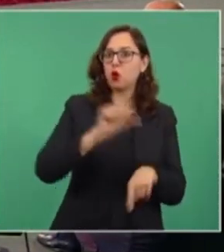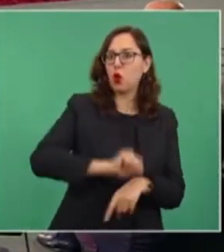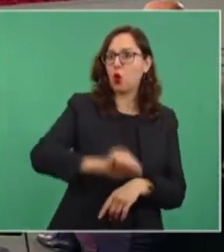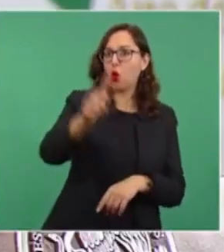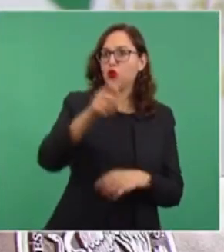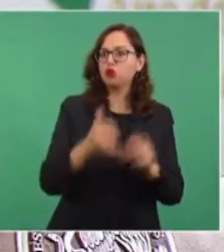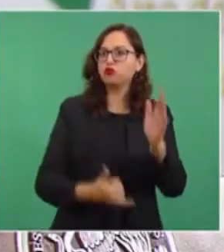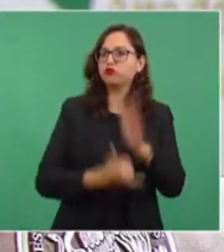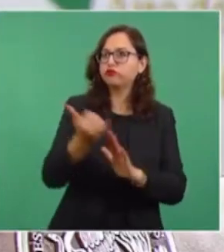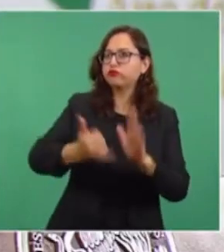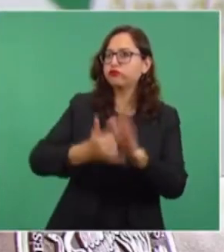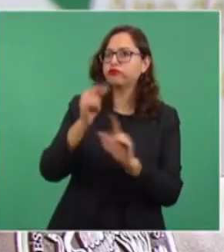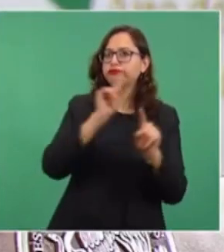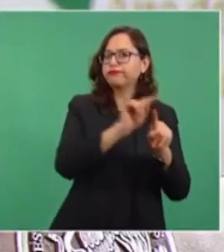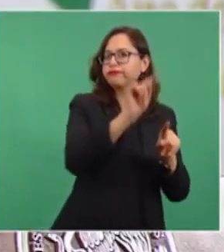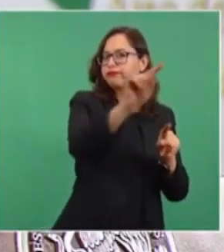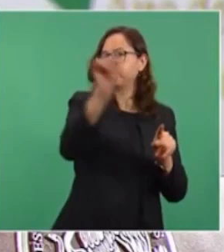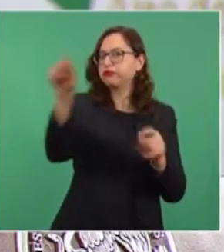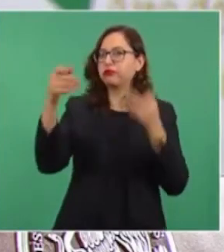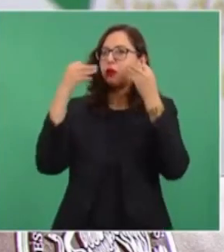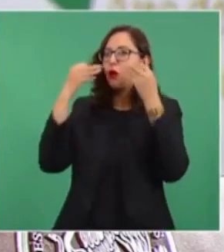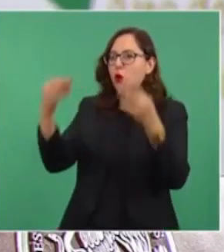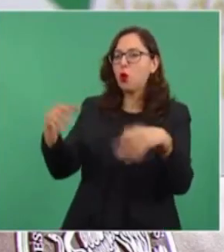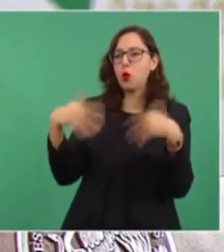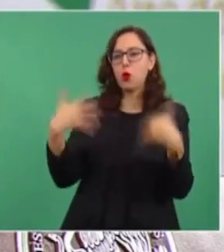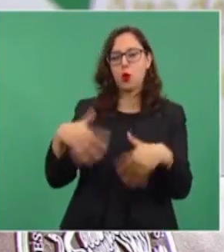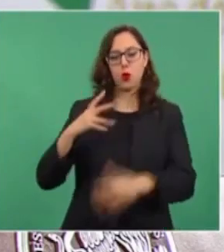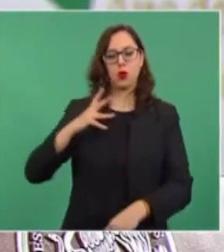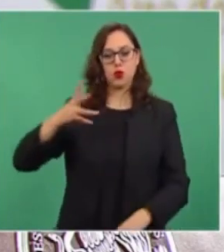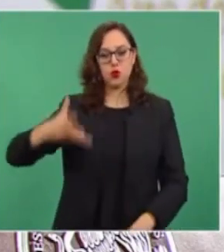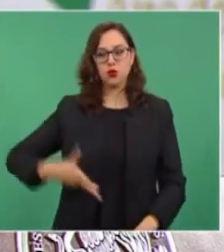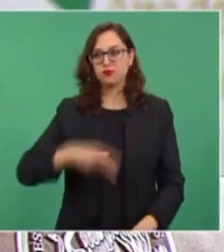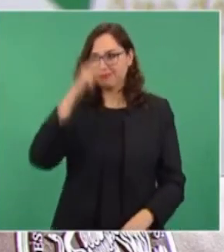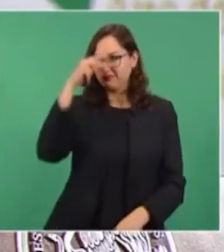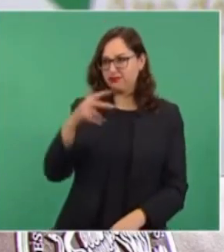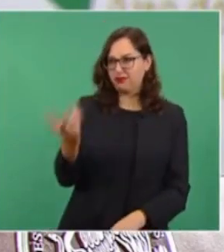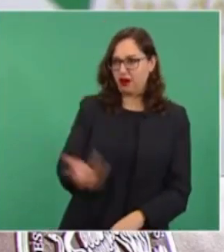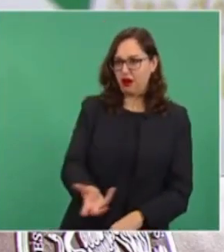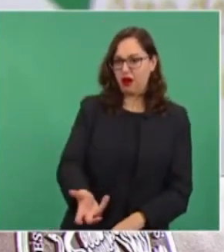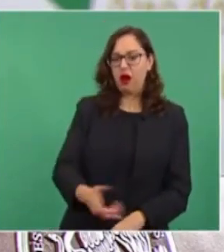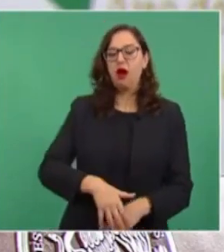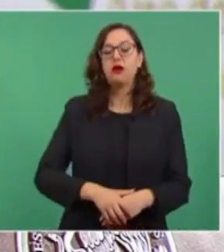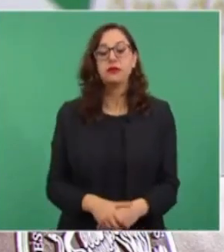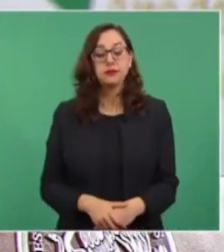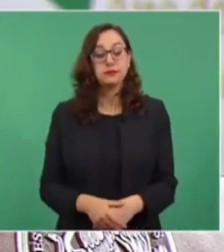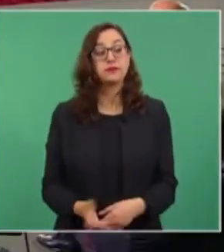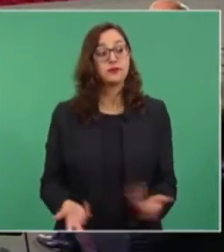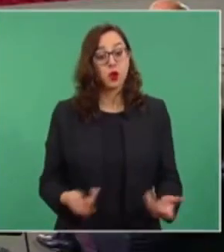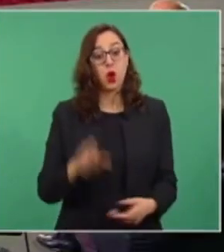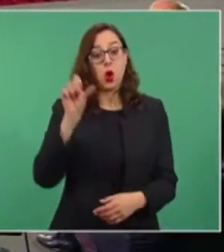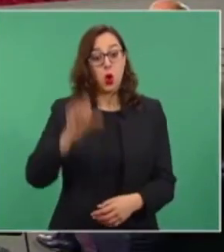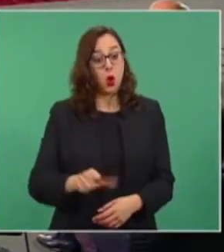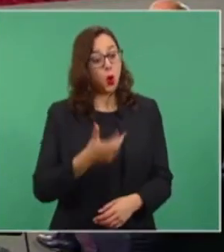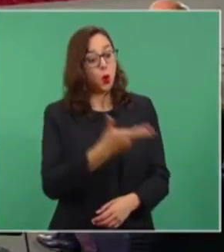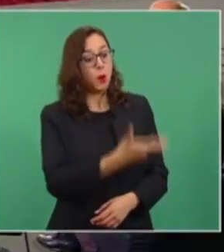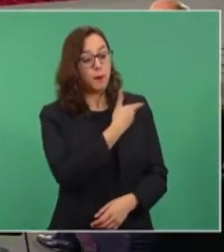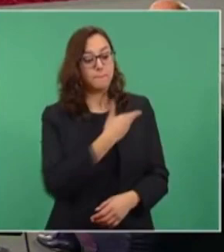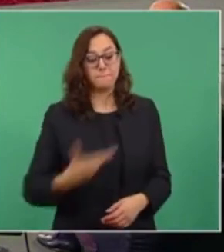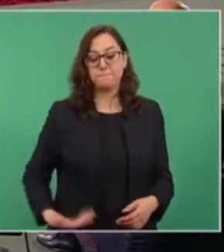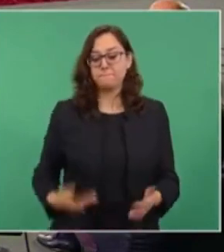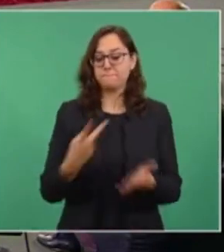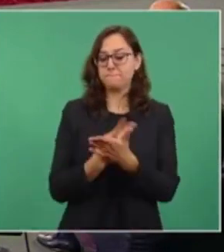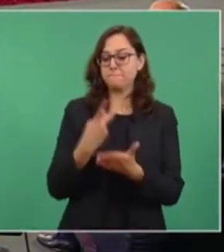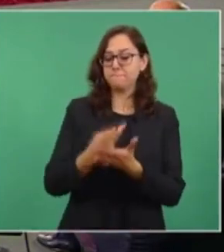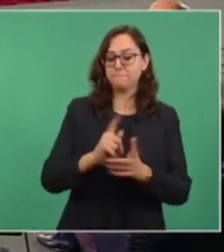en suelos y en culturas ajenas. Agradecemos a usted, señor presidente, entregue el día de hoy los Premios